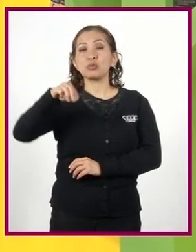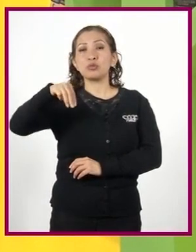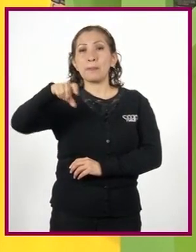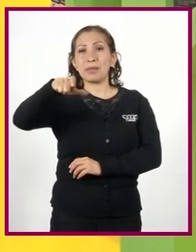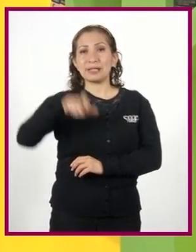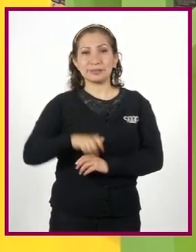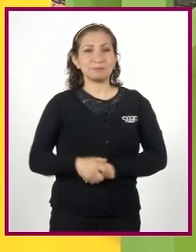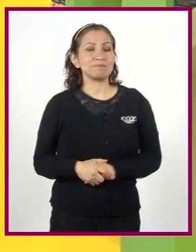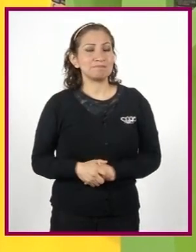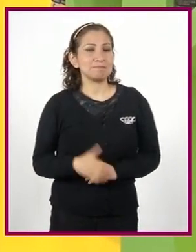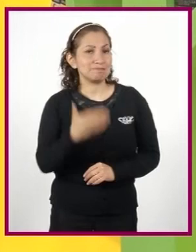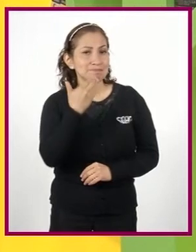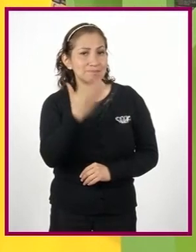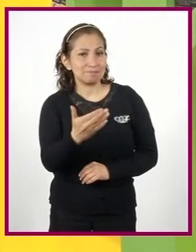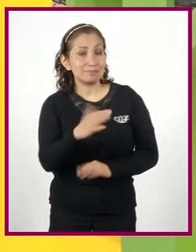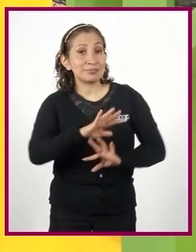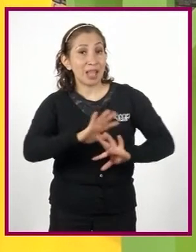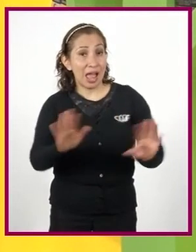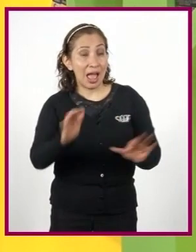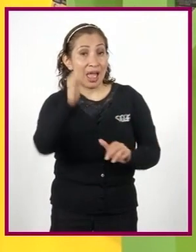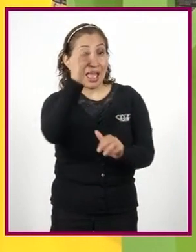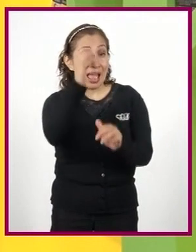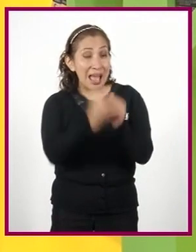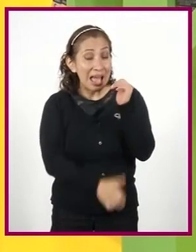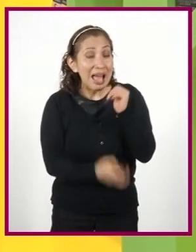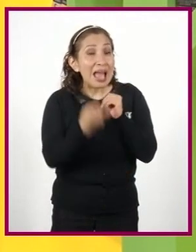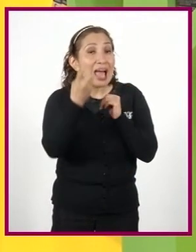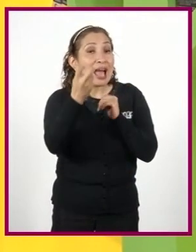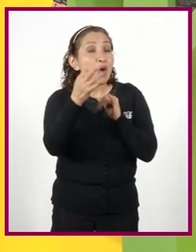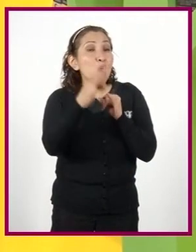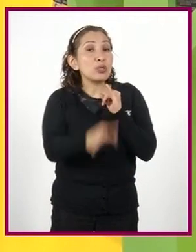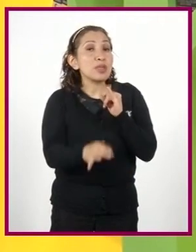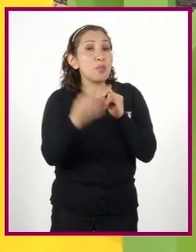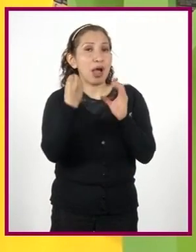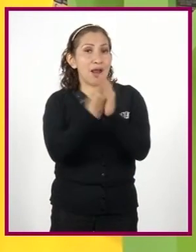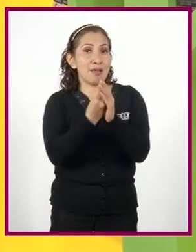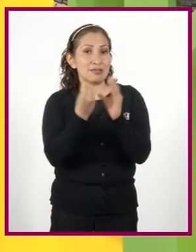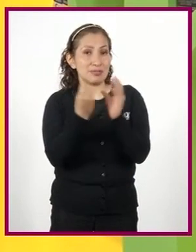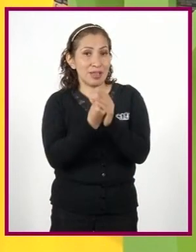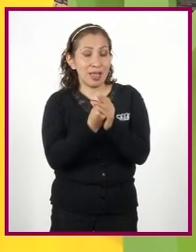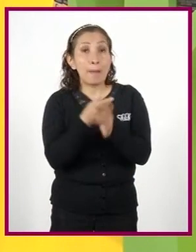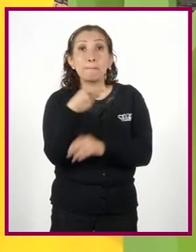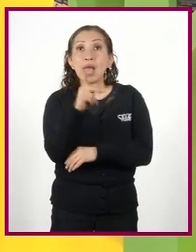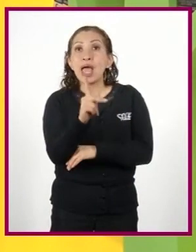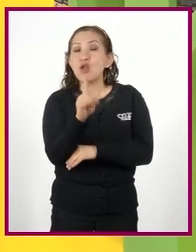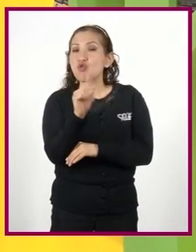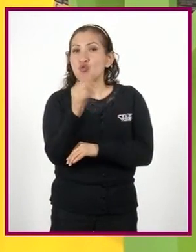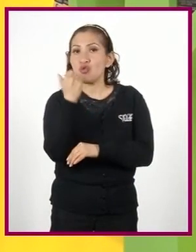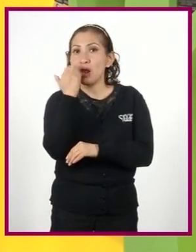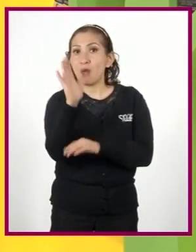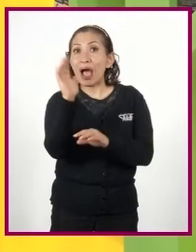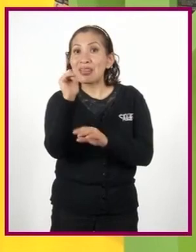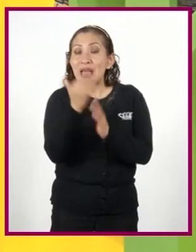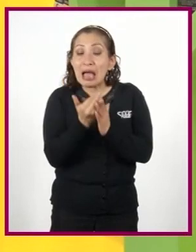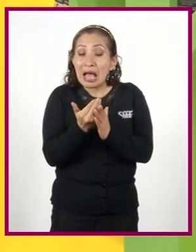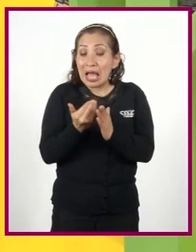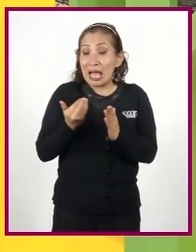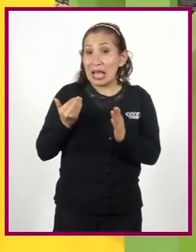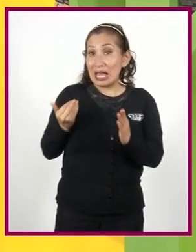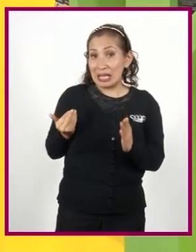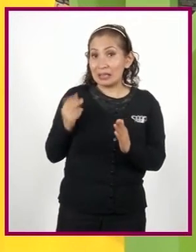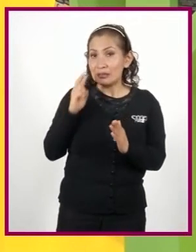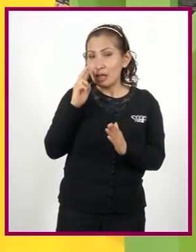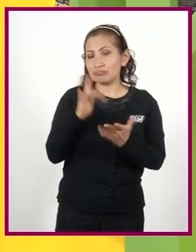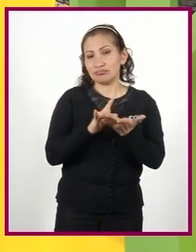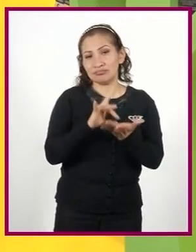www.conalitec.gov.mx. Bien, pues estamos llegando al final de la sesión, pero no queremos despedirnos sin